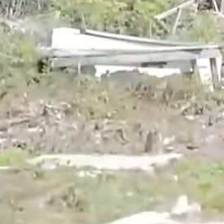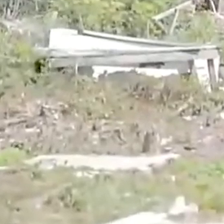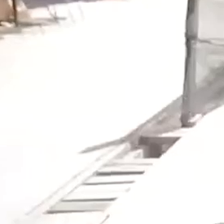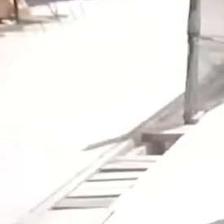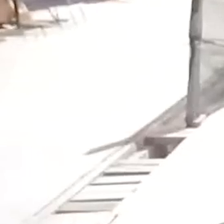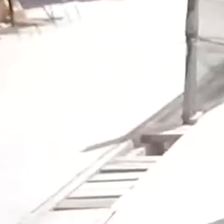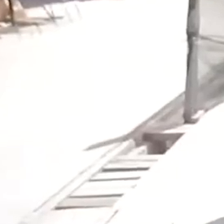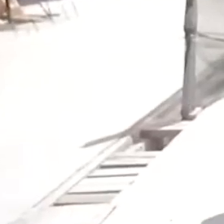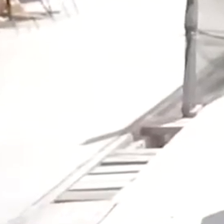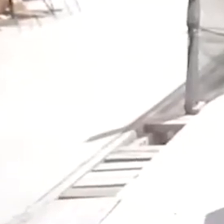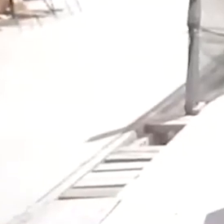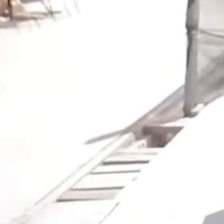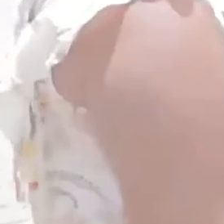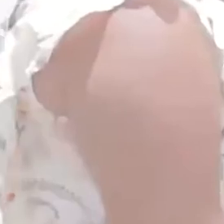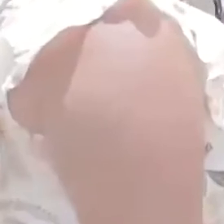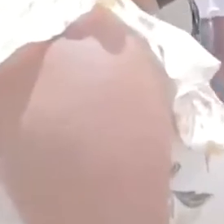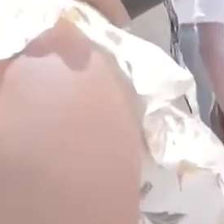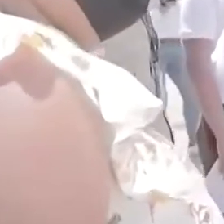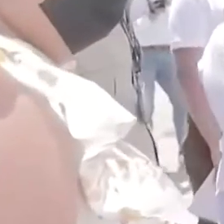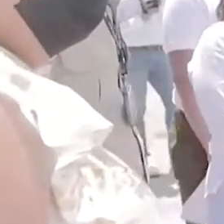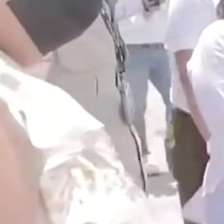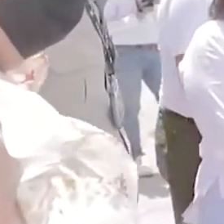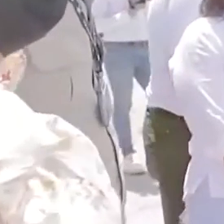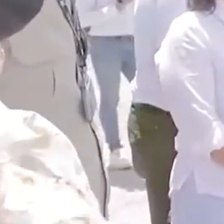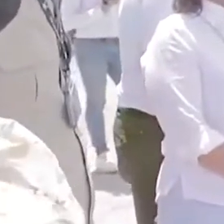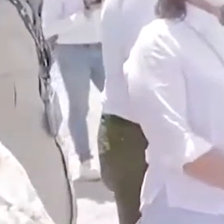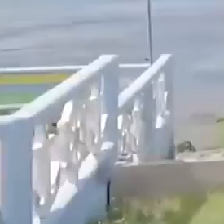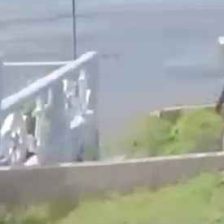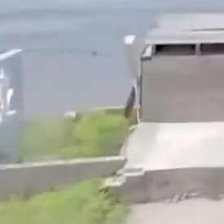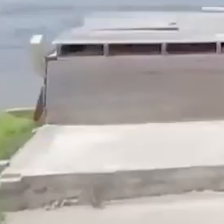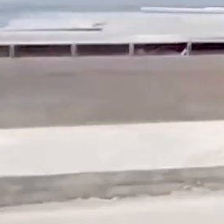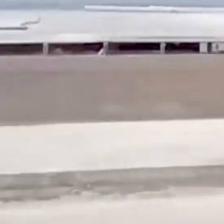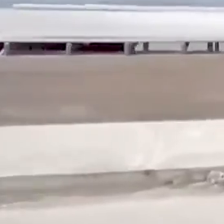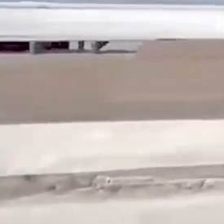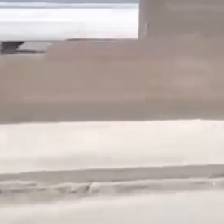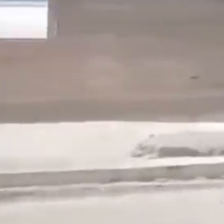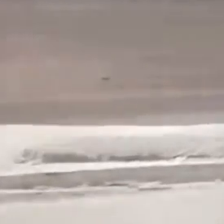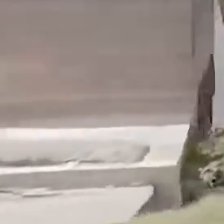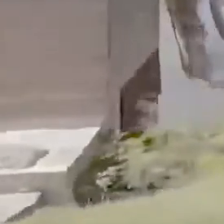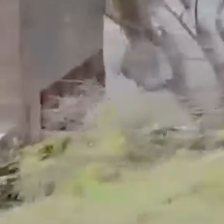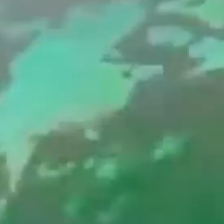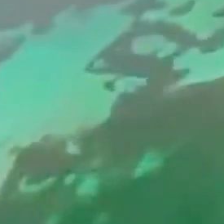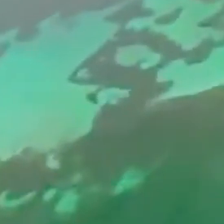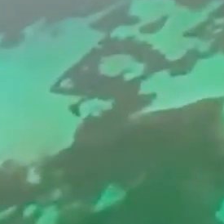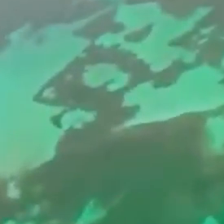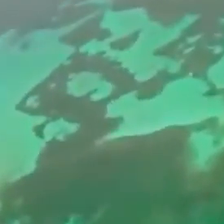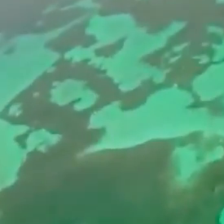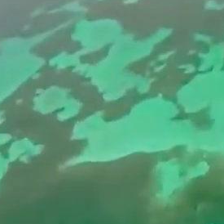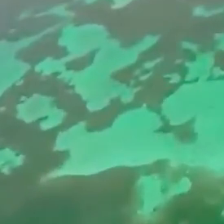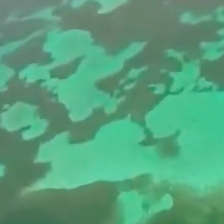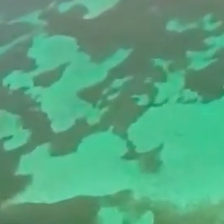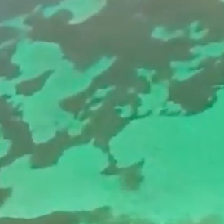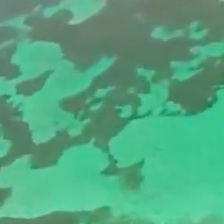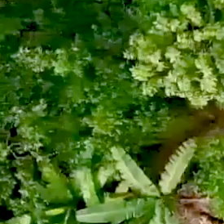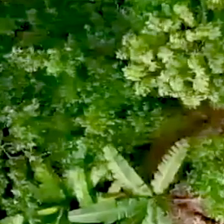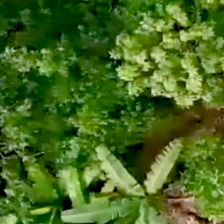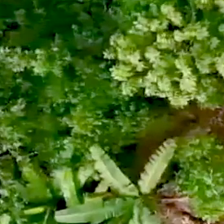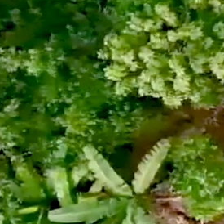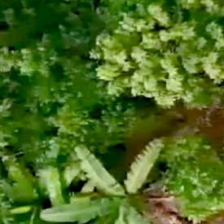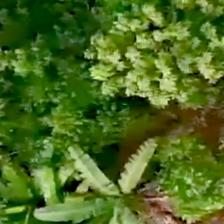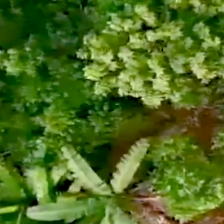de las normas relativas a la implementación de las medidas de preparación, monitoreo, alistamiento y atención de la temporada de